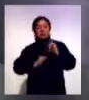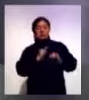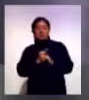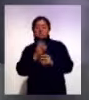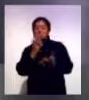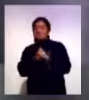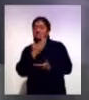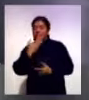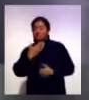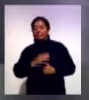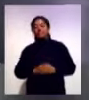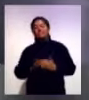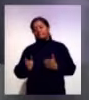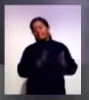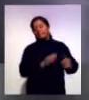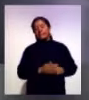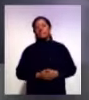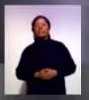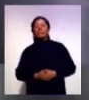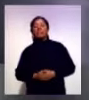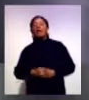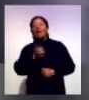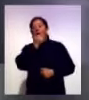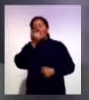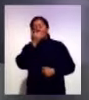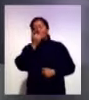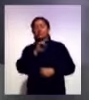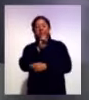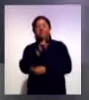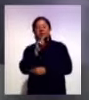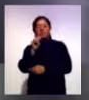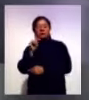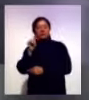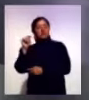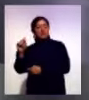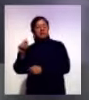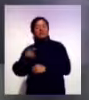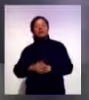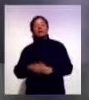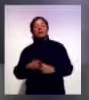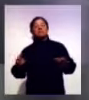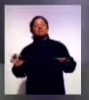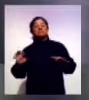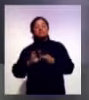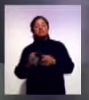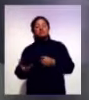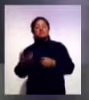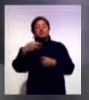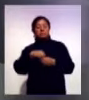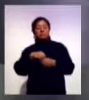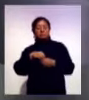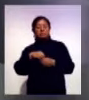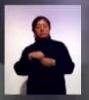Enhorabuena. Vamos a otras cosas. Alumnos de la Universidad Tecnológica de Tlaxcala se unieron a la campaña para la donación